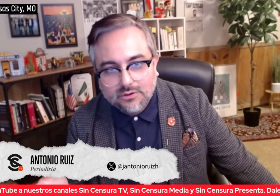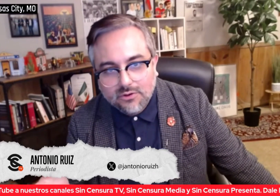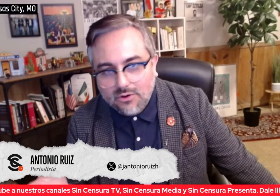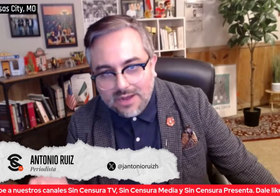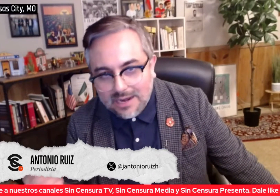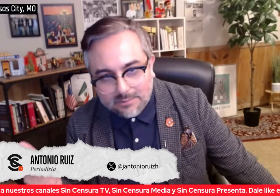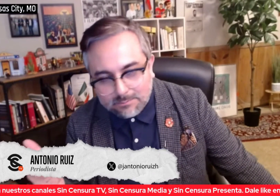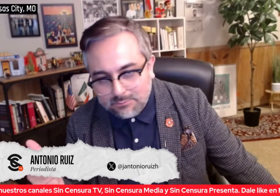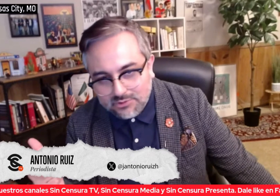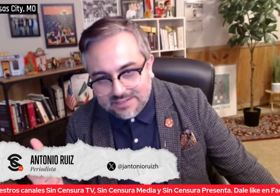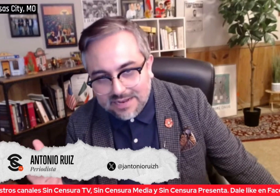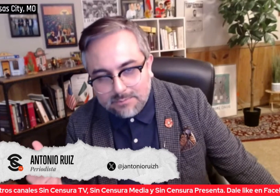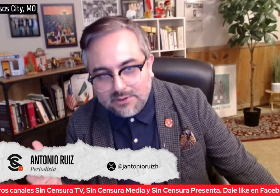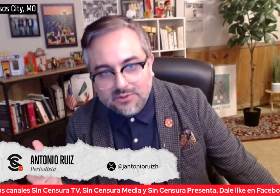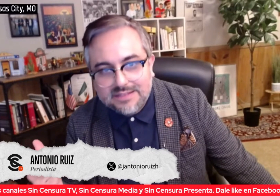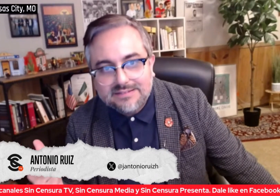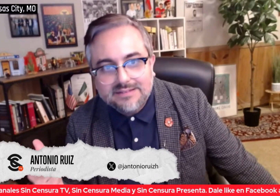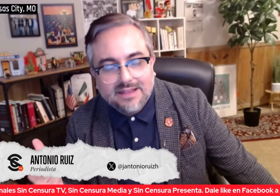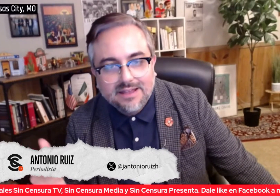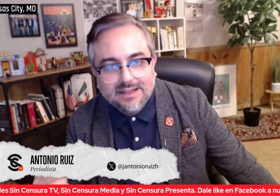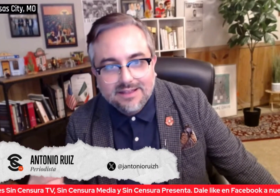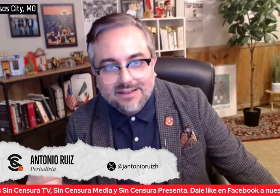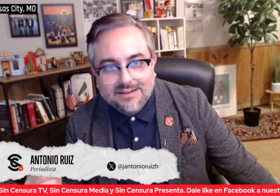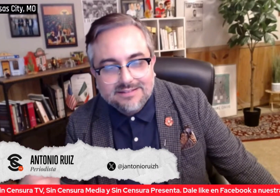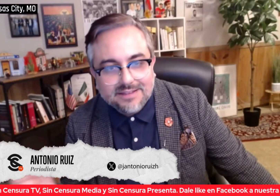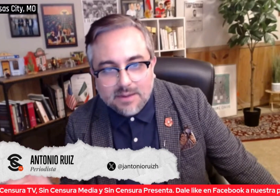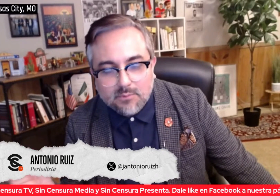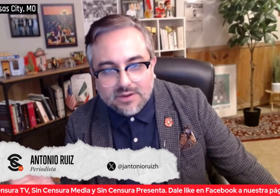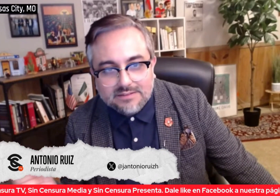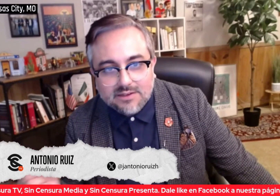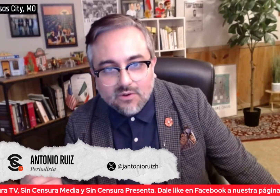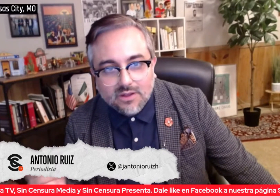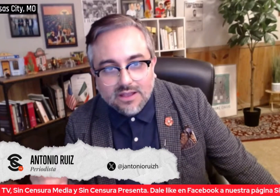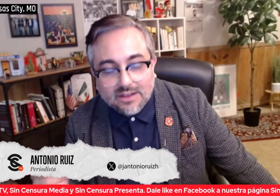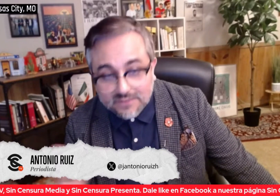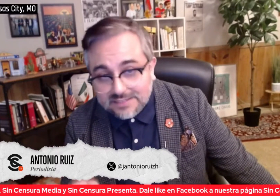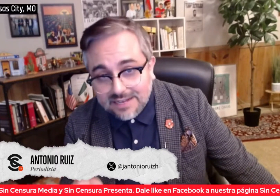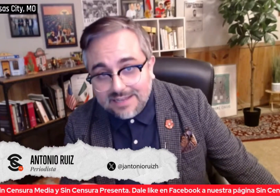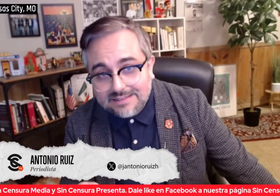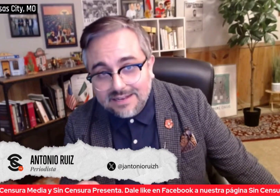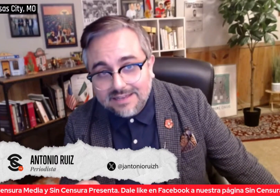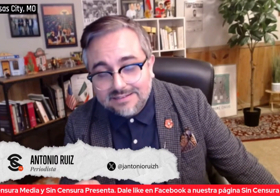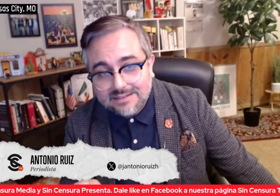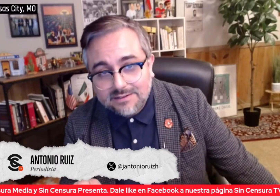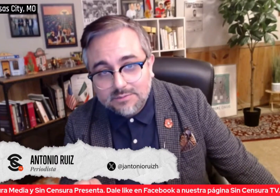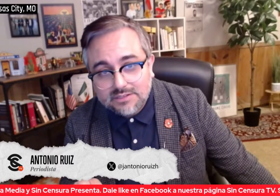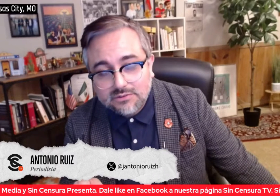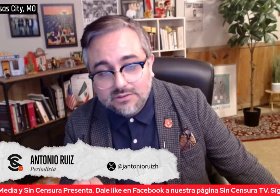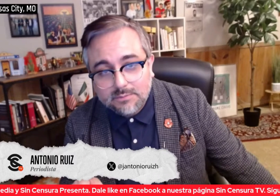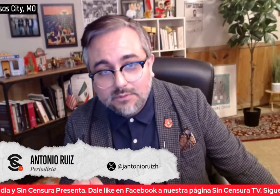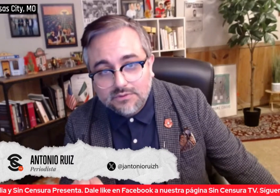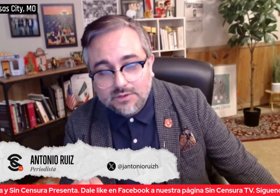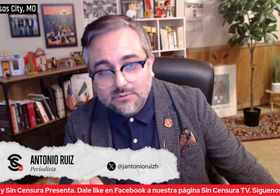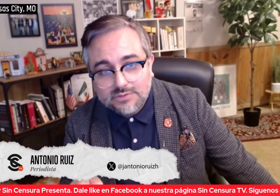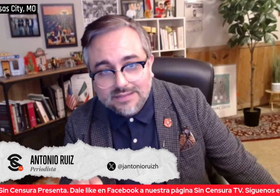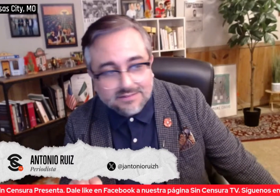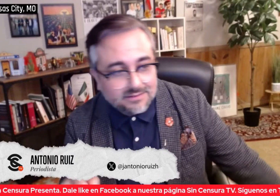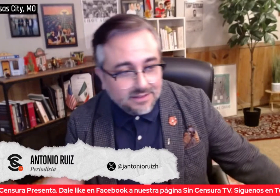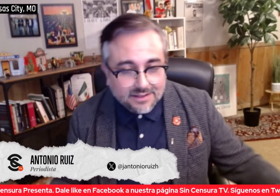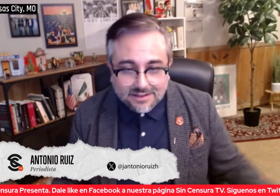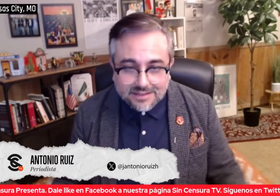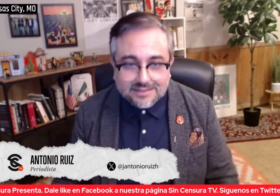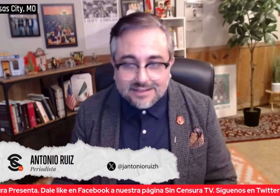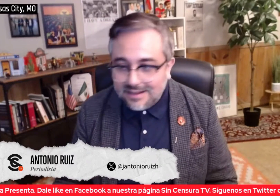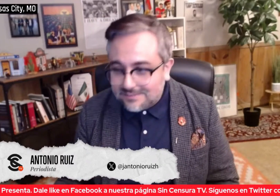caso, ni siquiera al periodista, ni siquiera al político, afecta a la gente a la que le está transmitiendo este tipo de